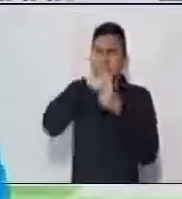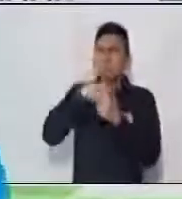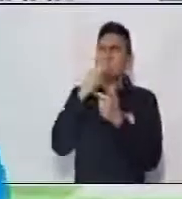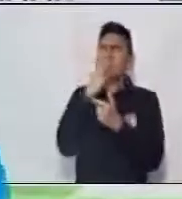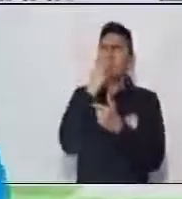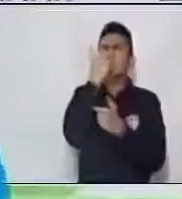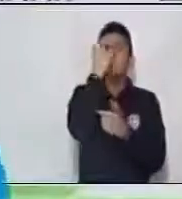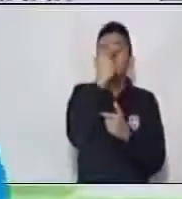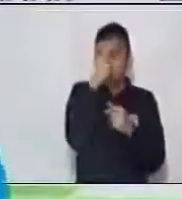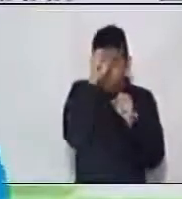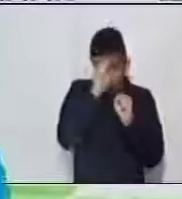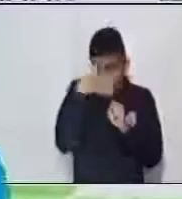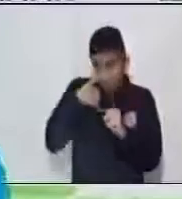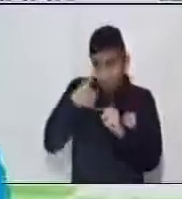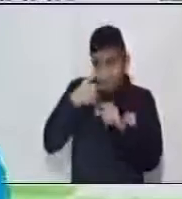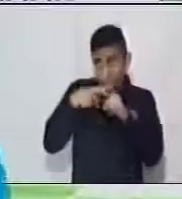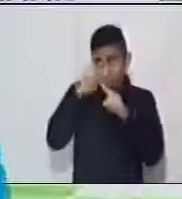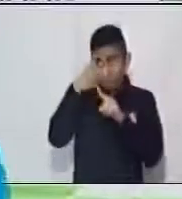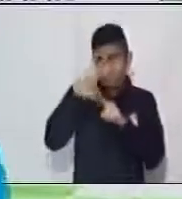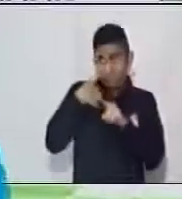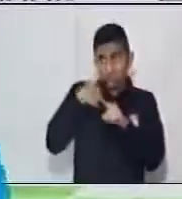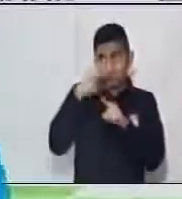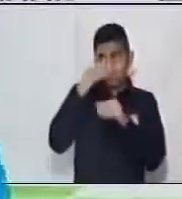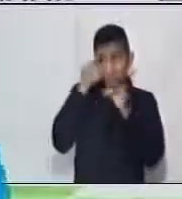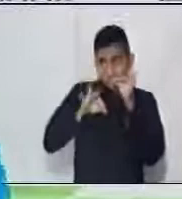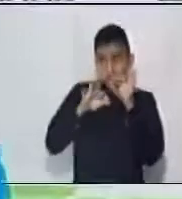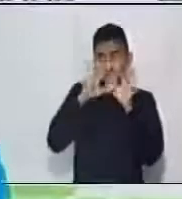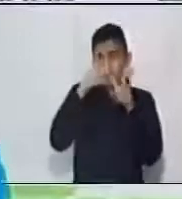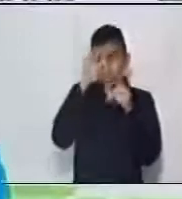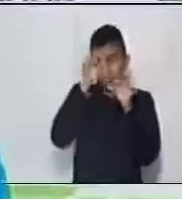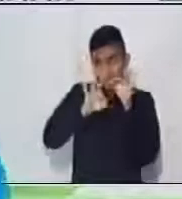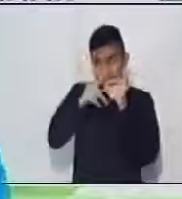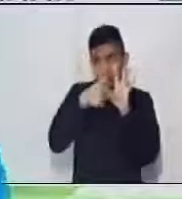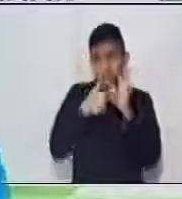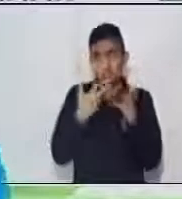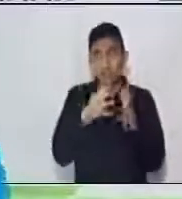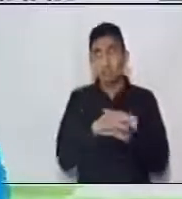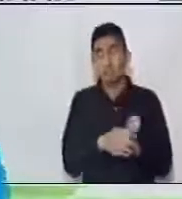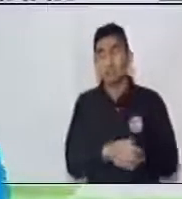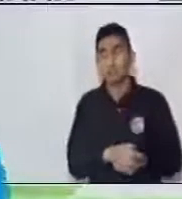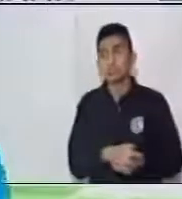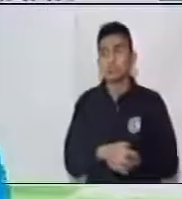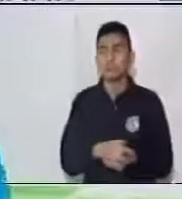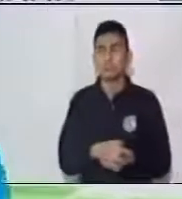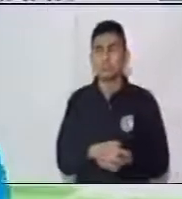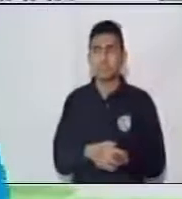dos puede ser el simple? ¿Cuál puede ser la forma simple?